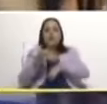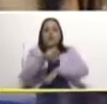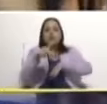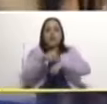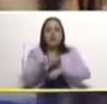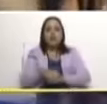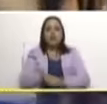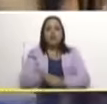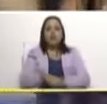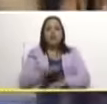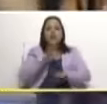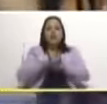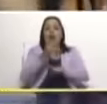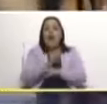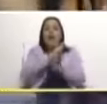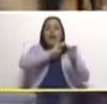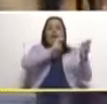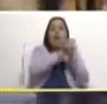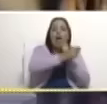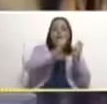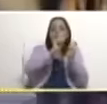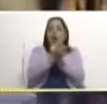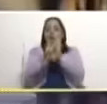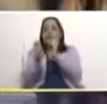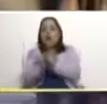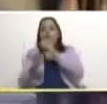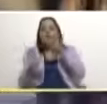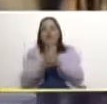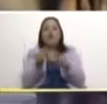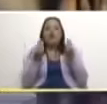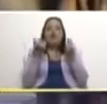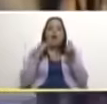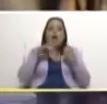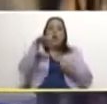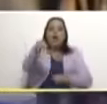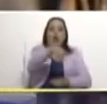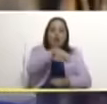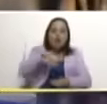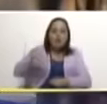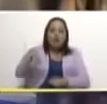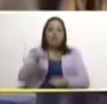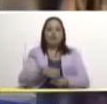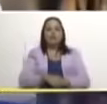lo cambiante de las coyunturas a nivel regional, a nivel local,